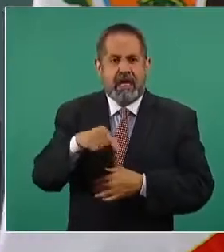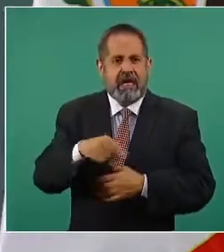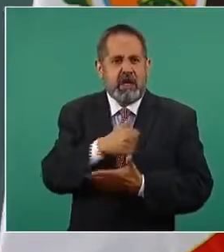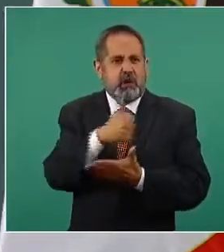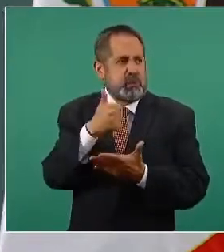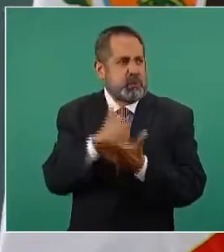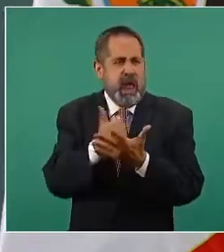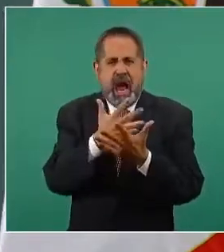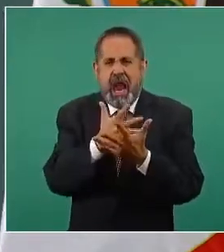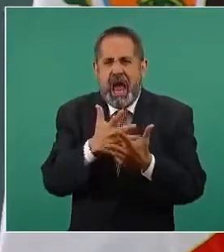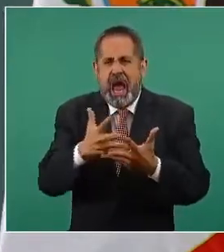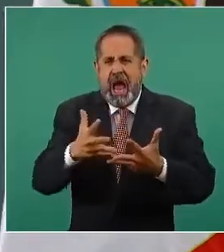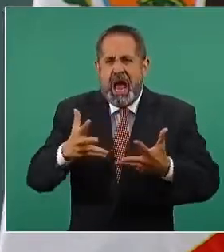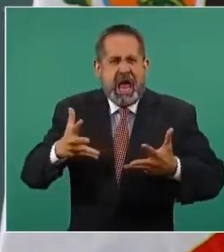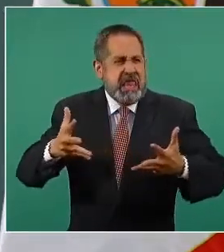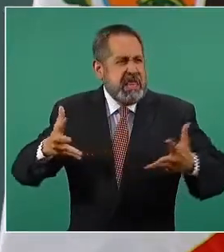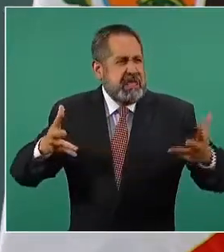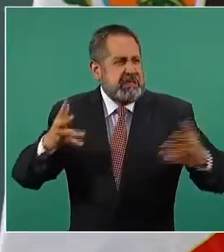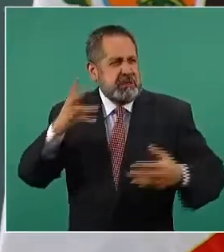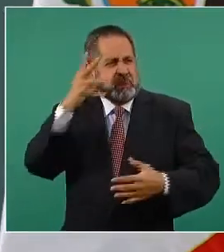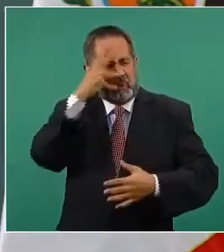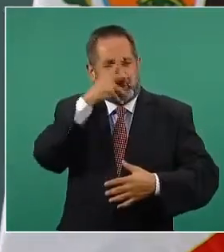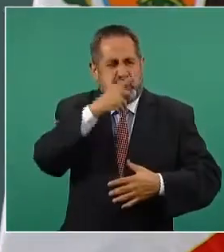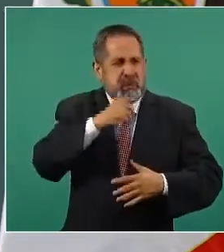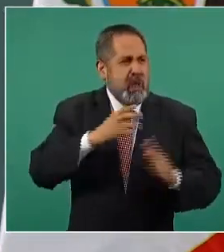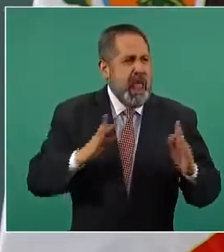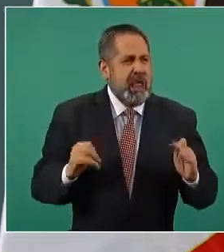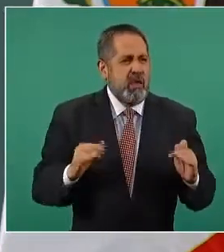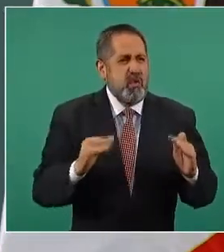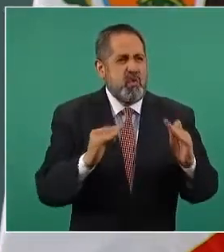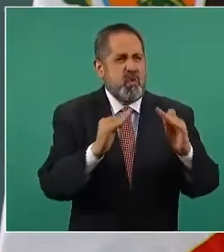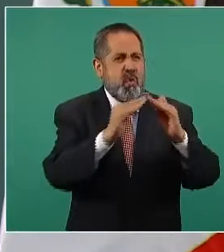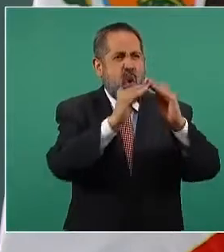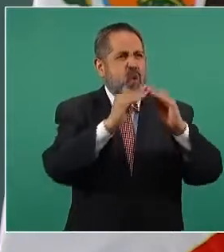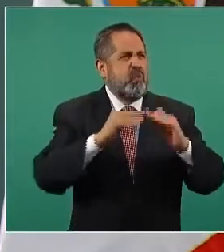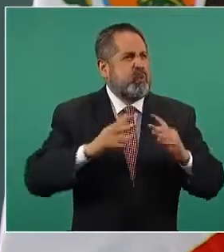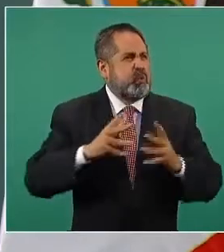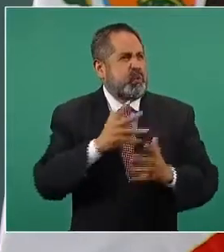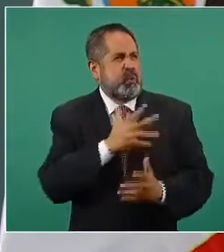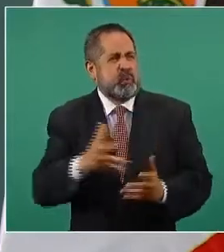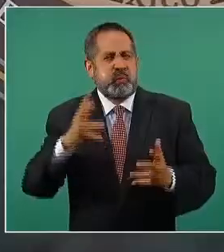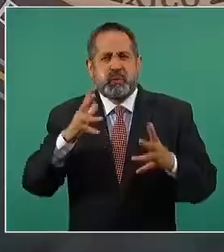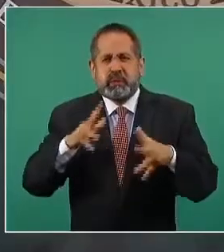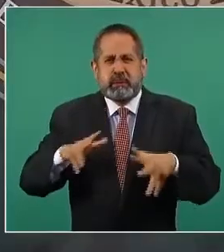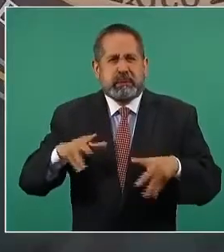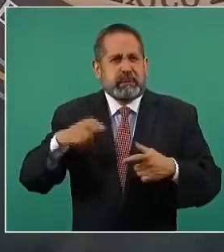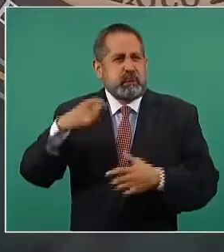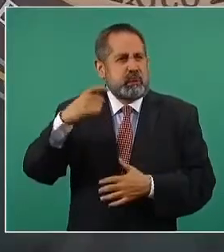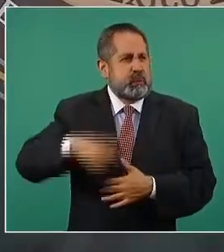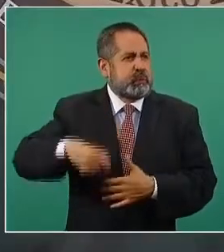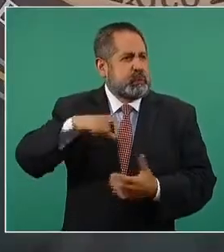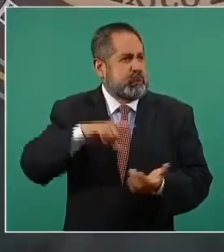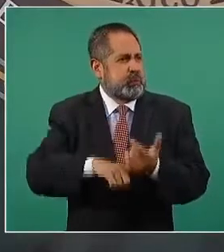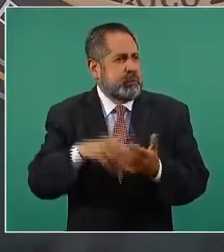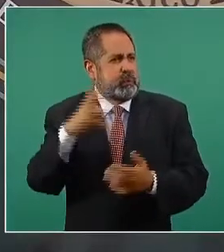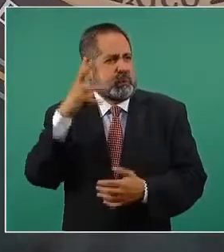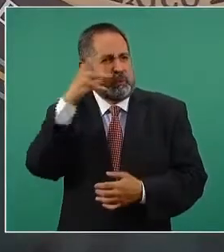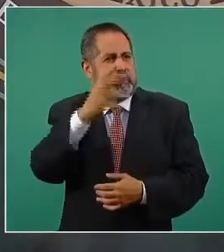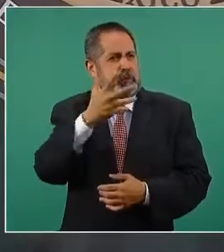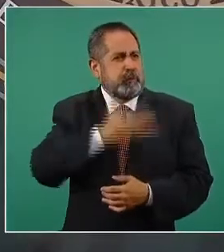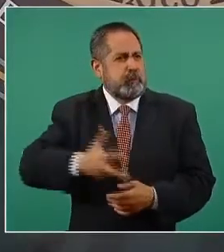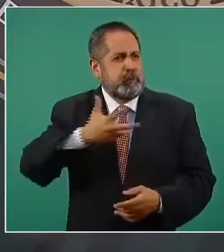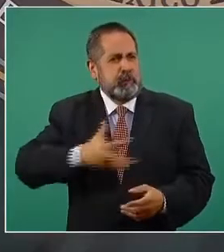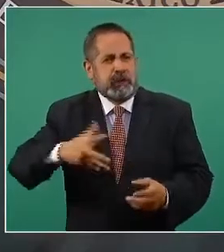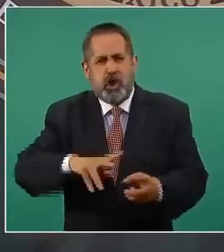ciudades y de maravillosos edificios y de grandes tratos y riquezas, entre